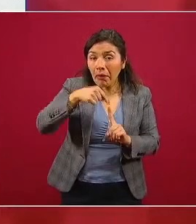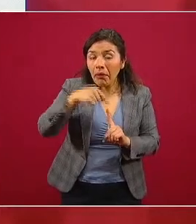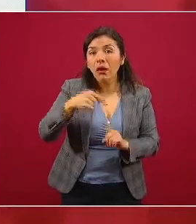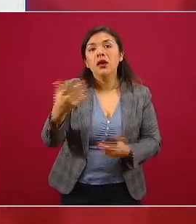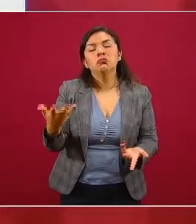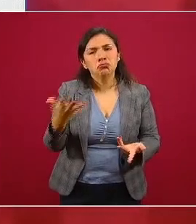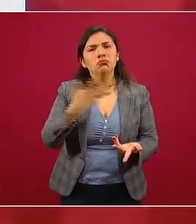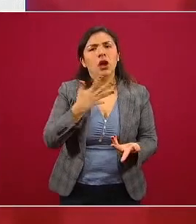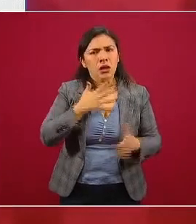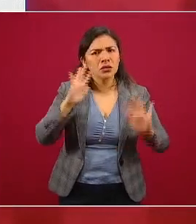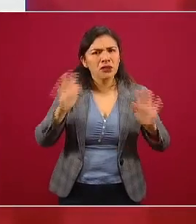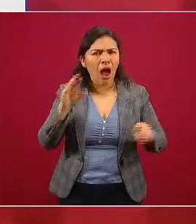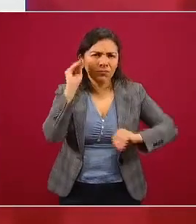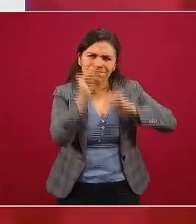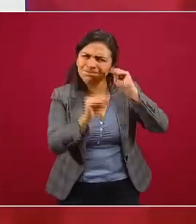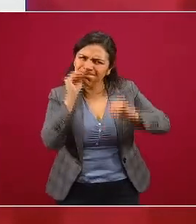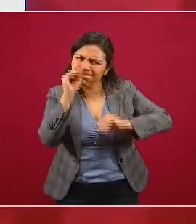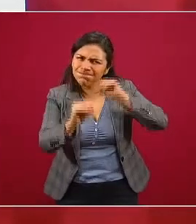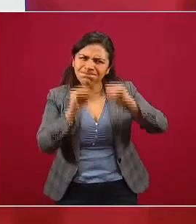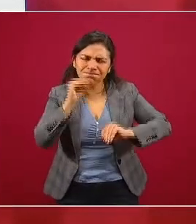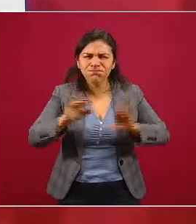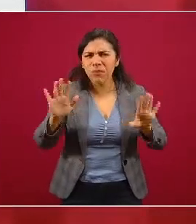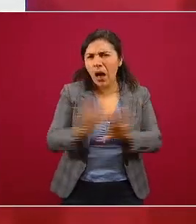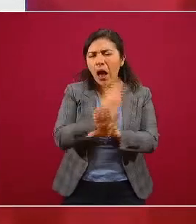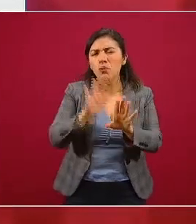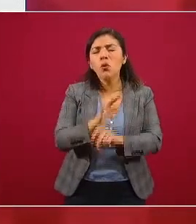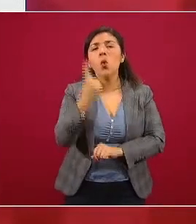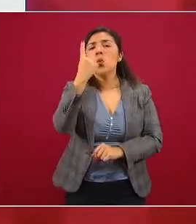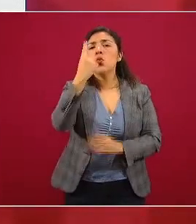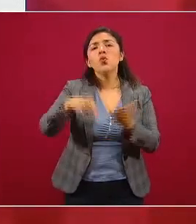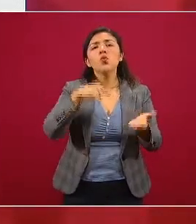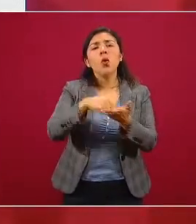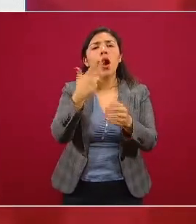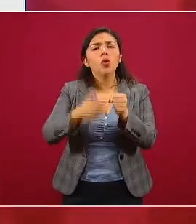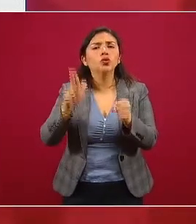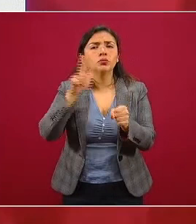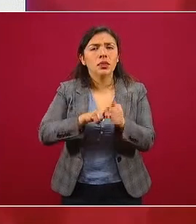se adaptó un hospital.